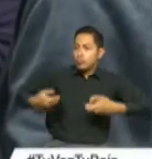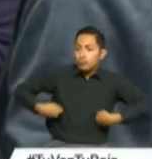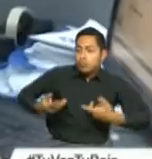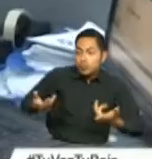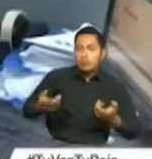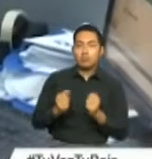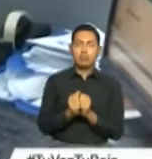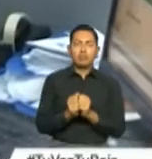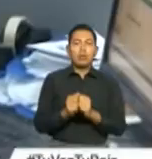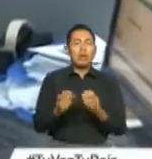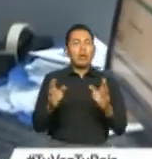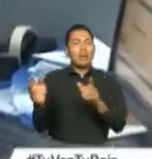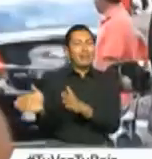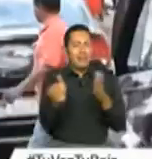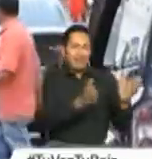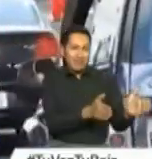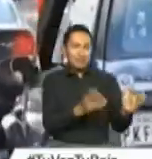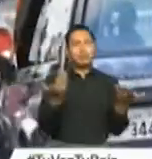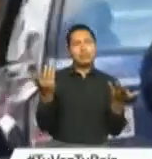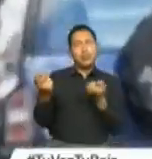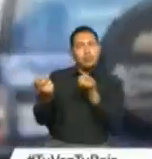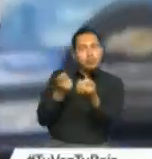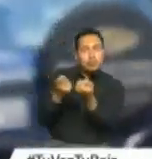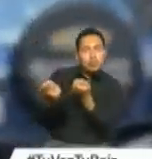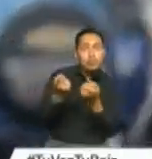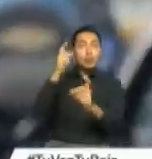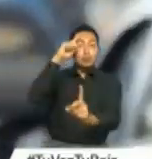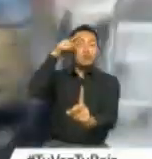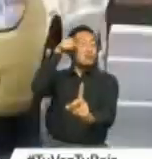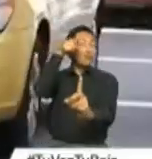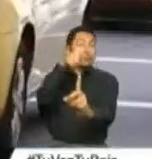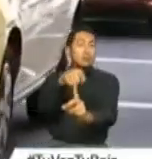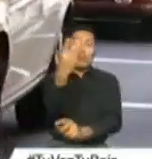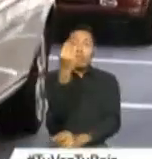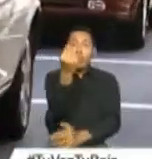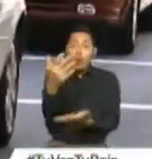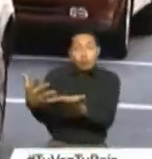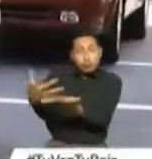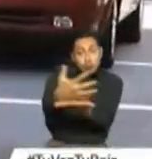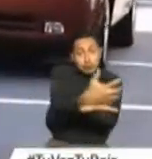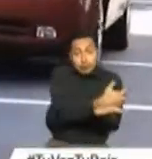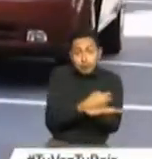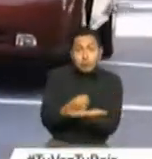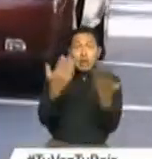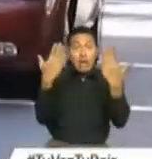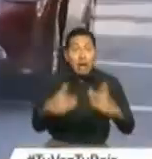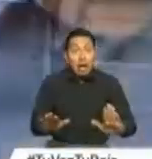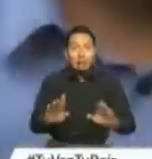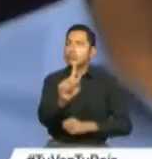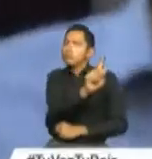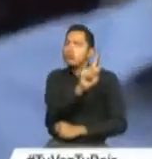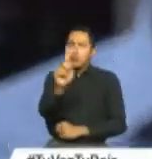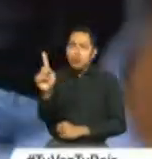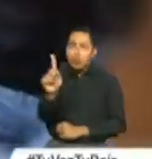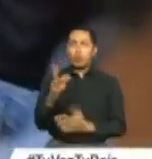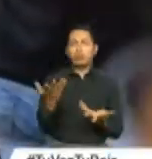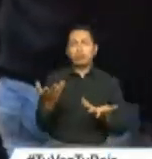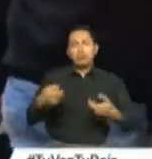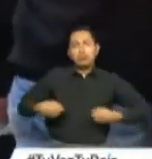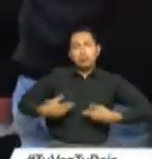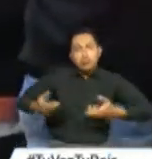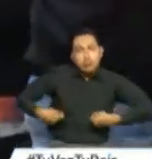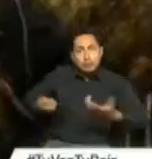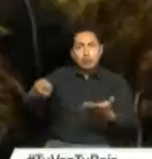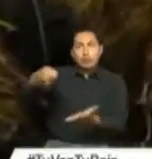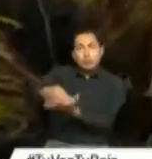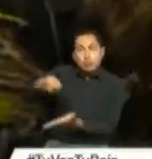no económicos como regulaciones, cuyo objetivo no fue recaudar más recursos, sino más bien modificar los patrones de consumo y producción